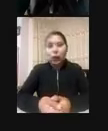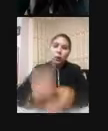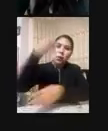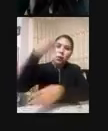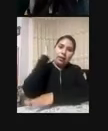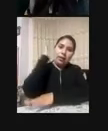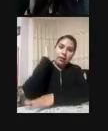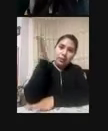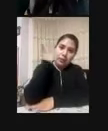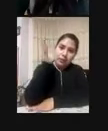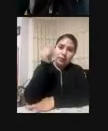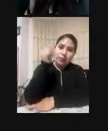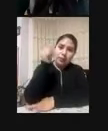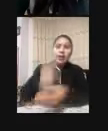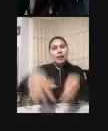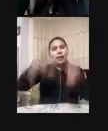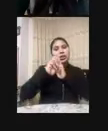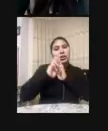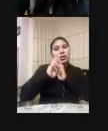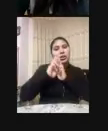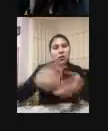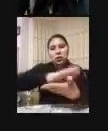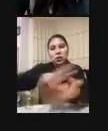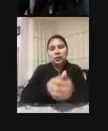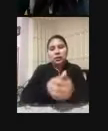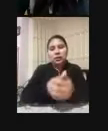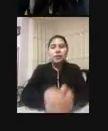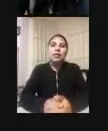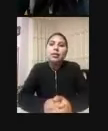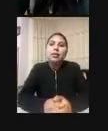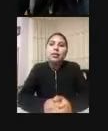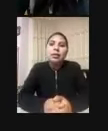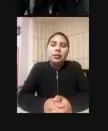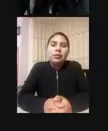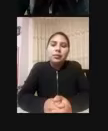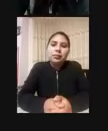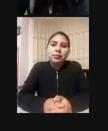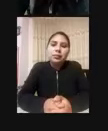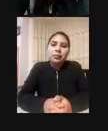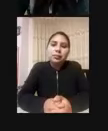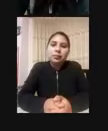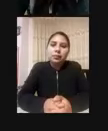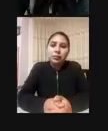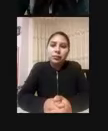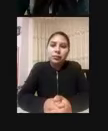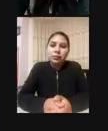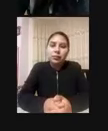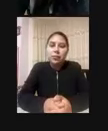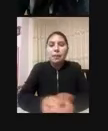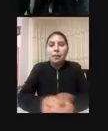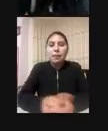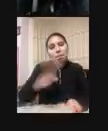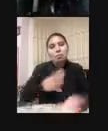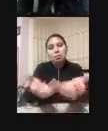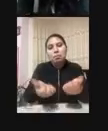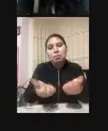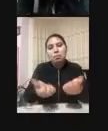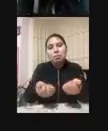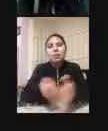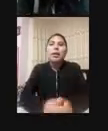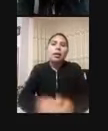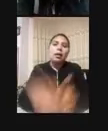estaremos respondiendo las dudas que tengan todos nuestros participantes a través de la transmisión. Bueno, queridos amigos, les damos nuevamente la cordial bienvenida a